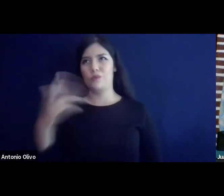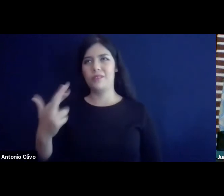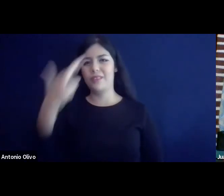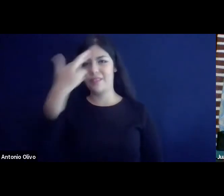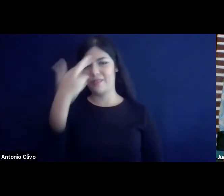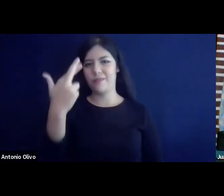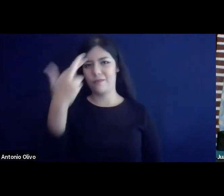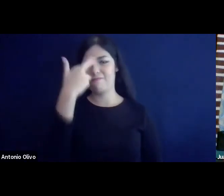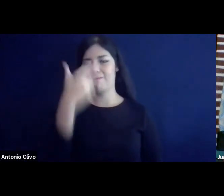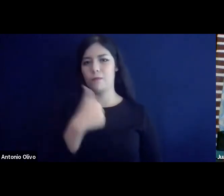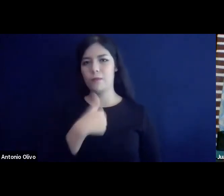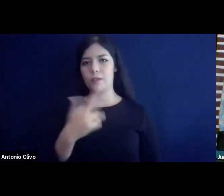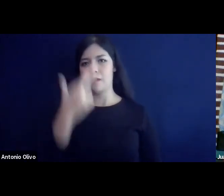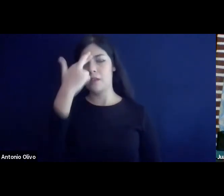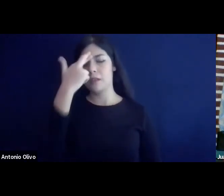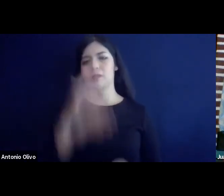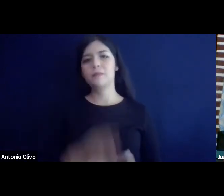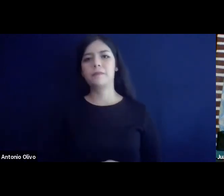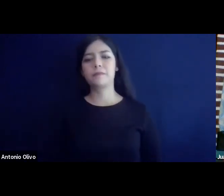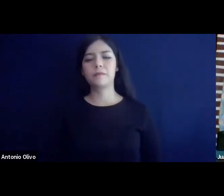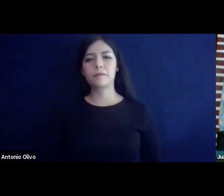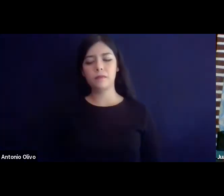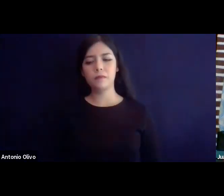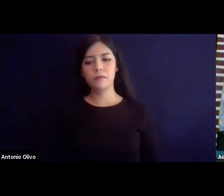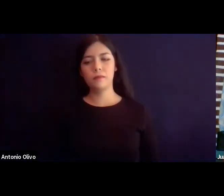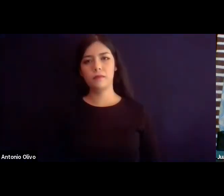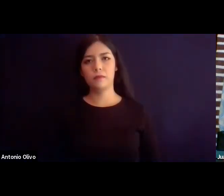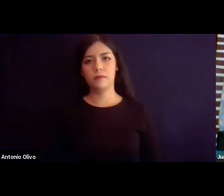pasó algunos alumnos hicieron,